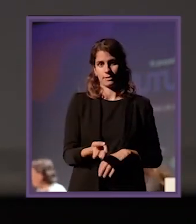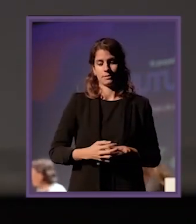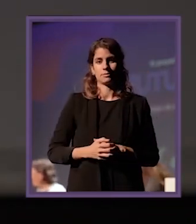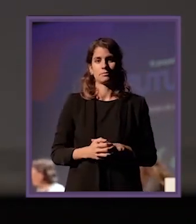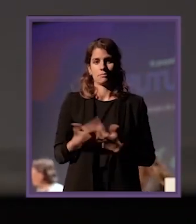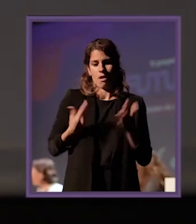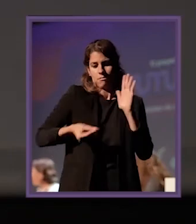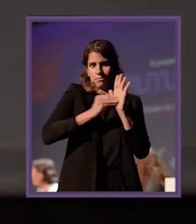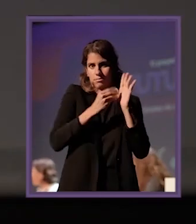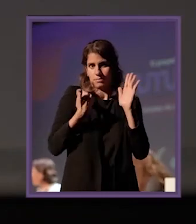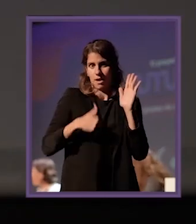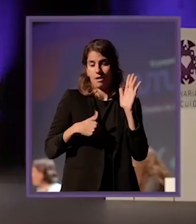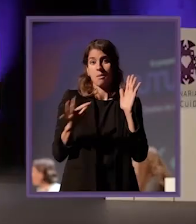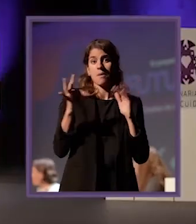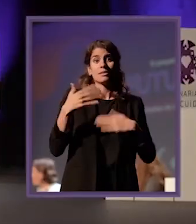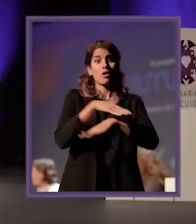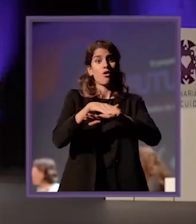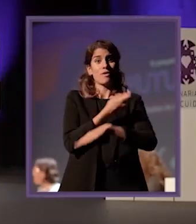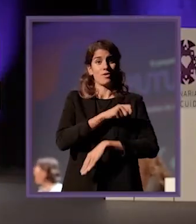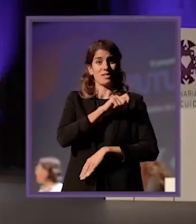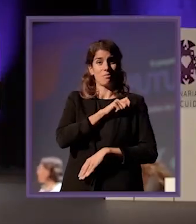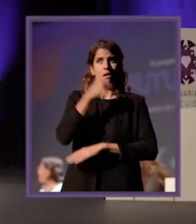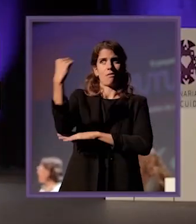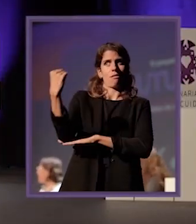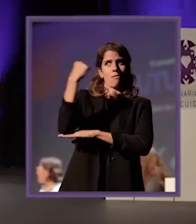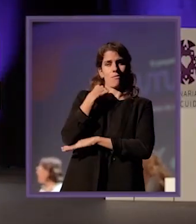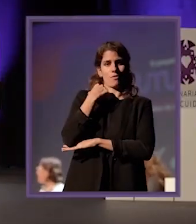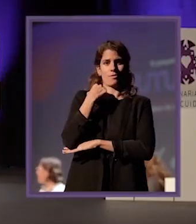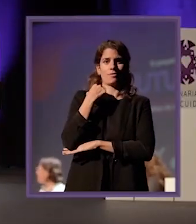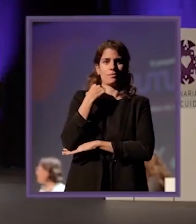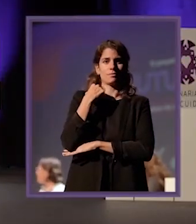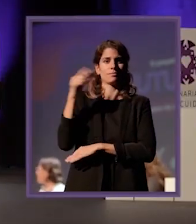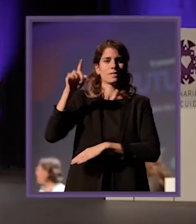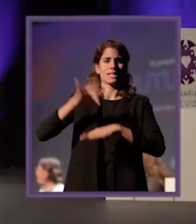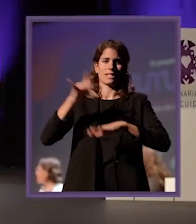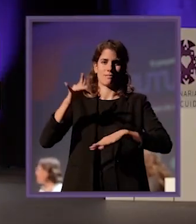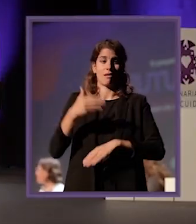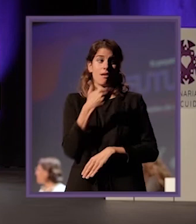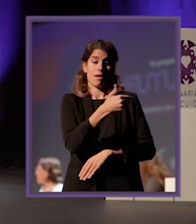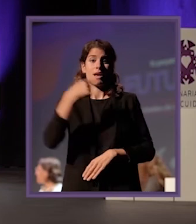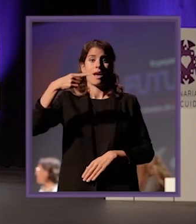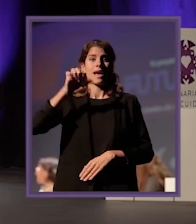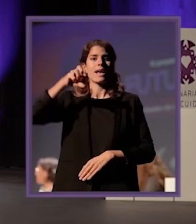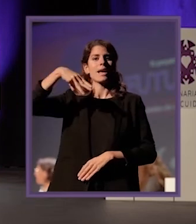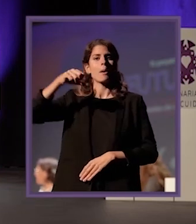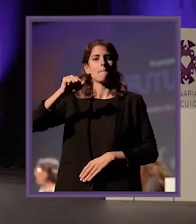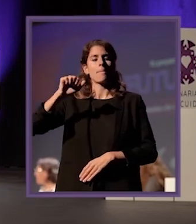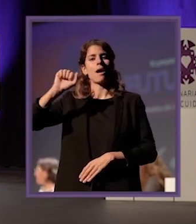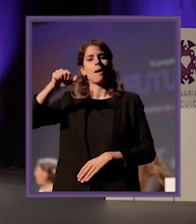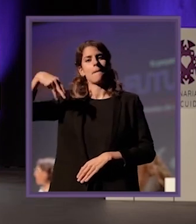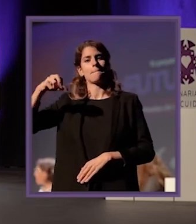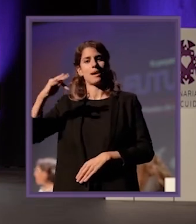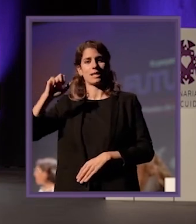estar acompañados por un gobierno del Estado sensibilizado y, como decía la viceconsejera Gemma Martínez, también por una Unión Europea